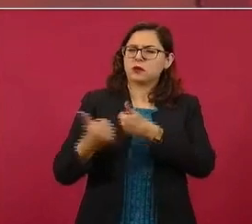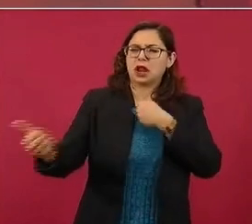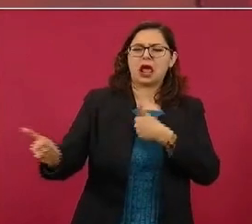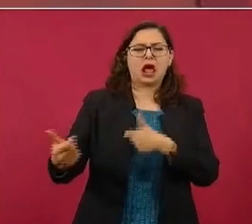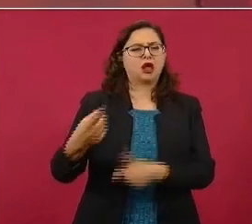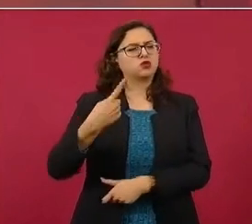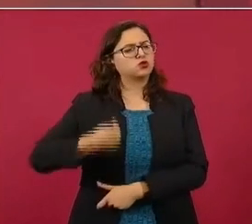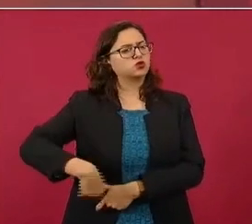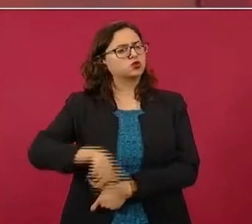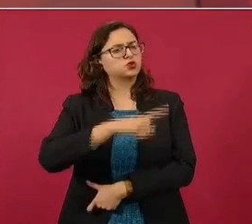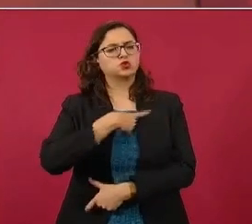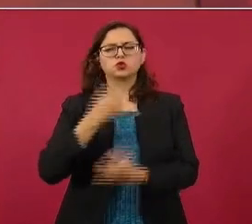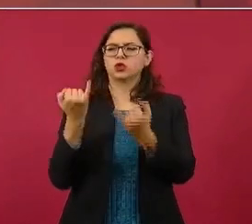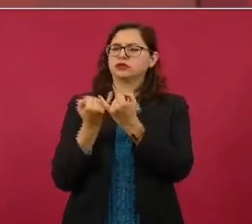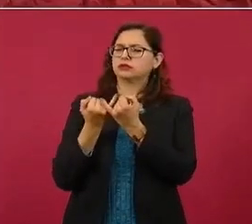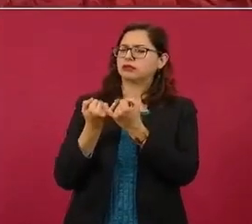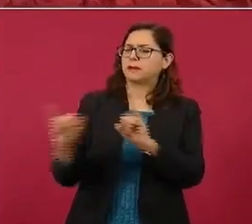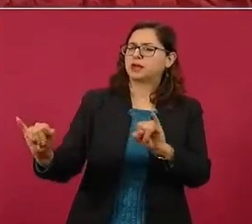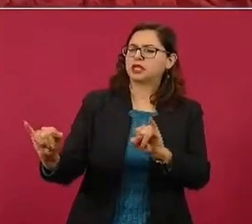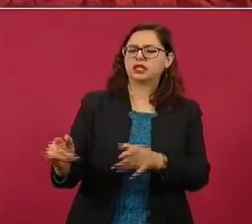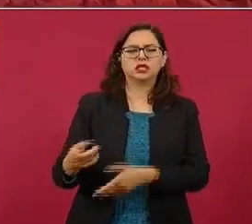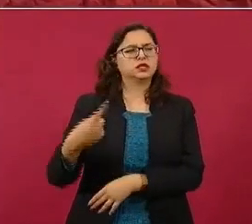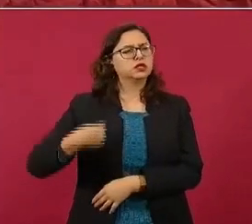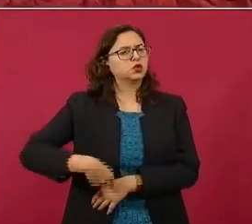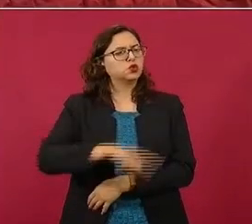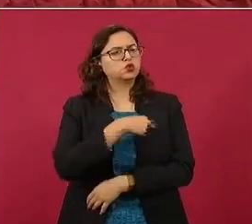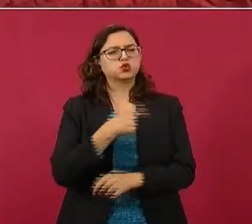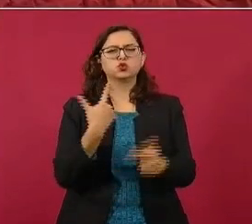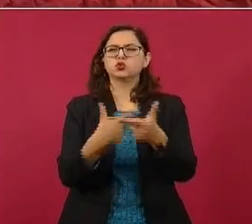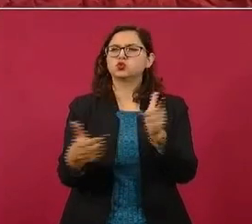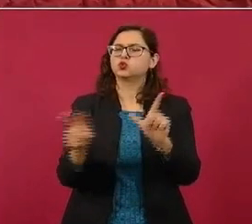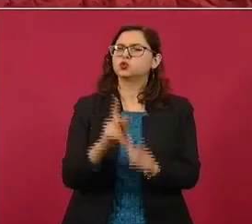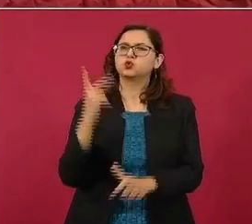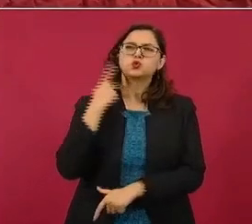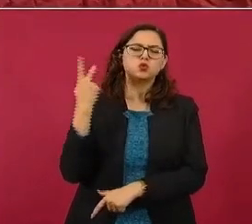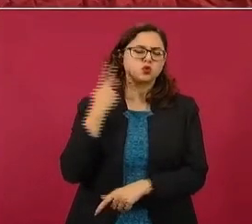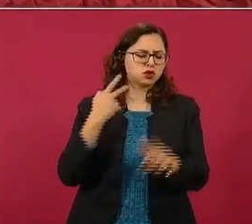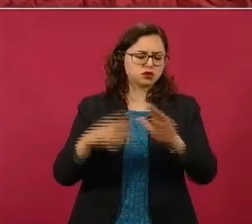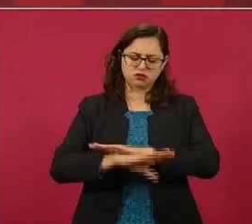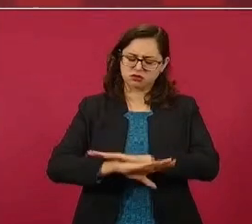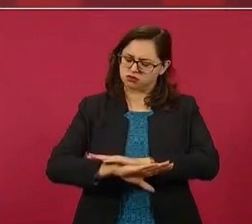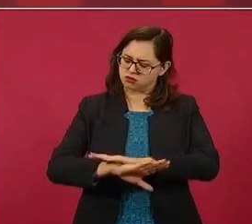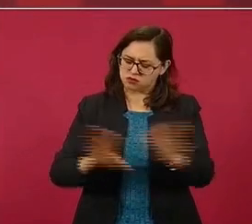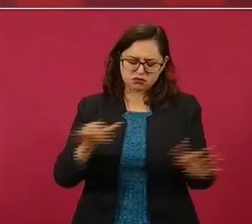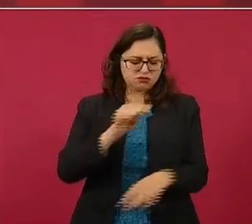civil, que no tenían partido, y ahora ya,